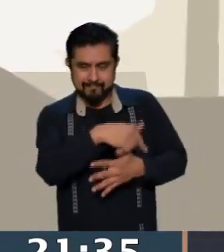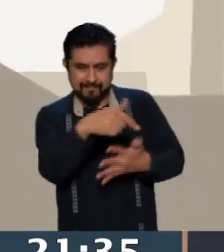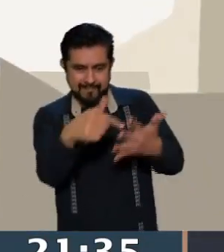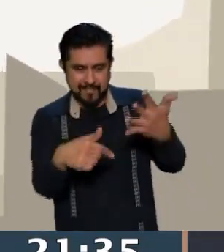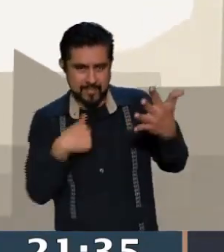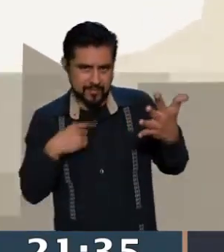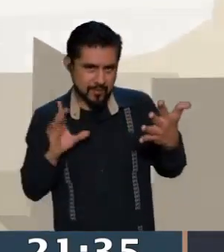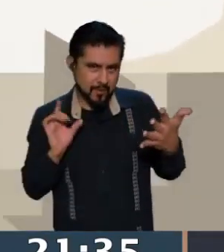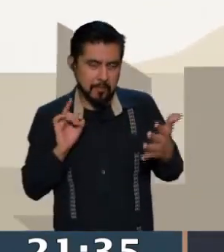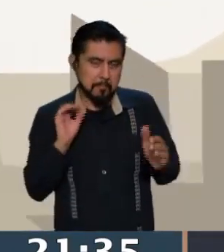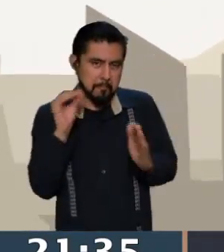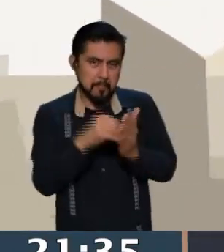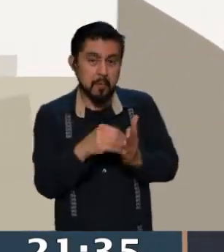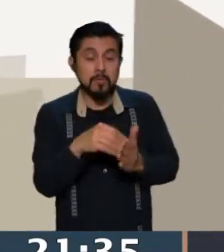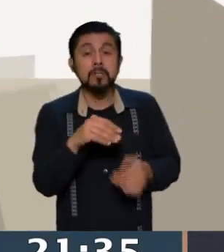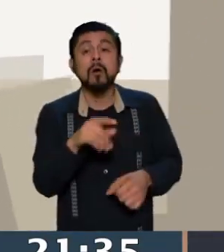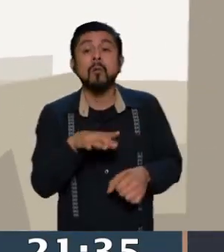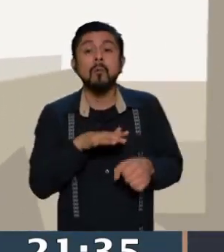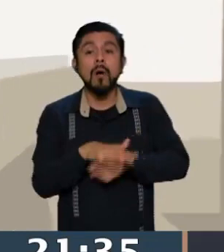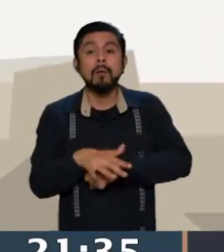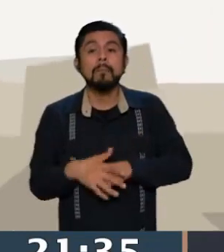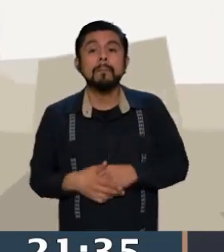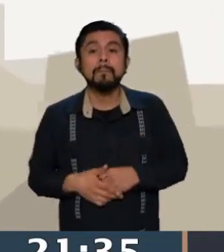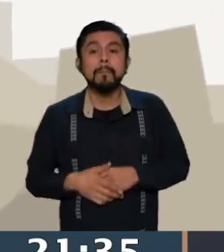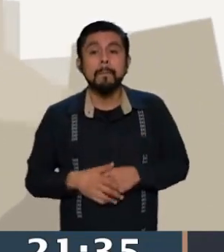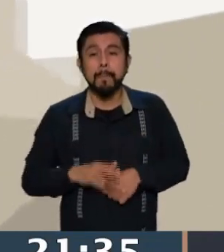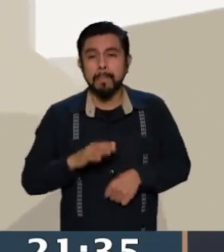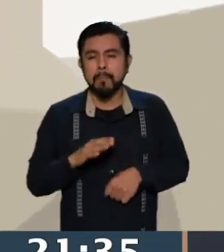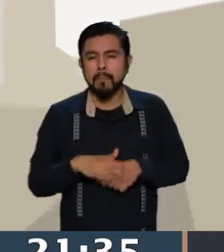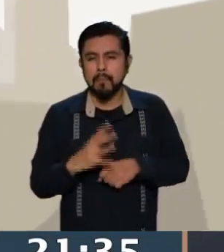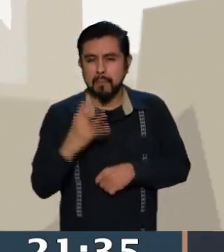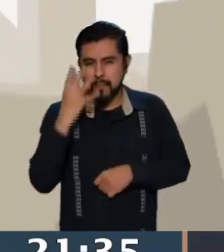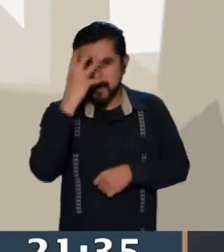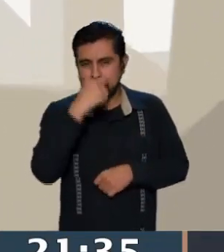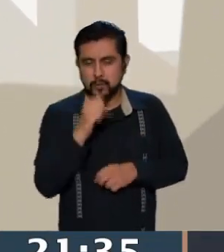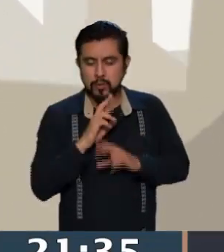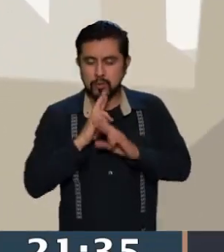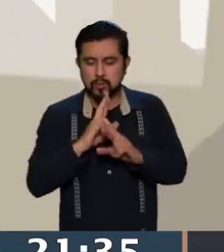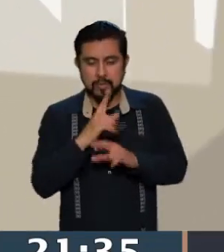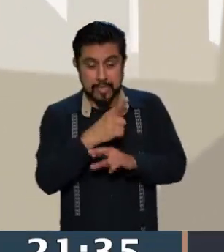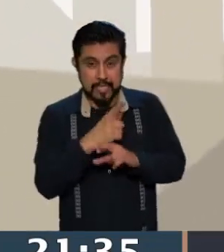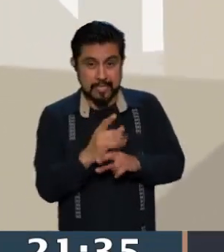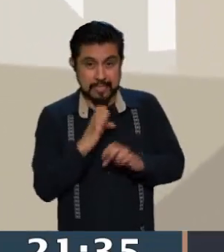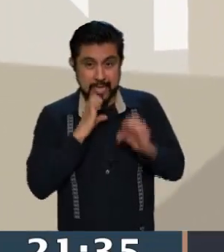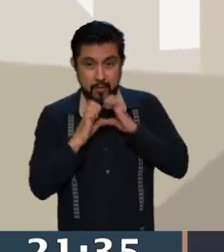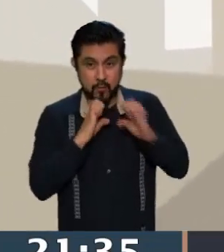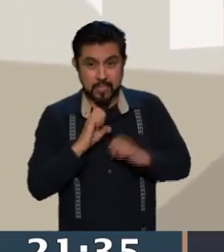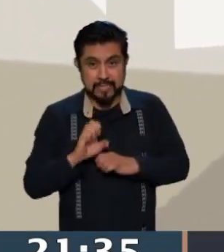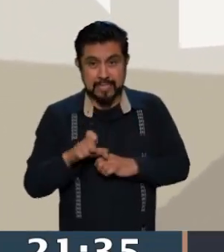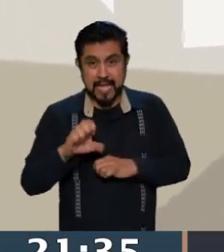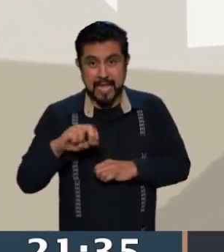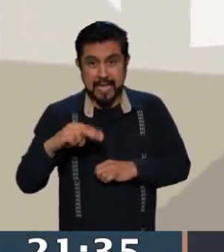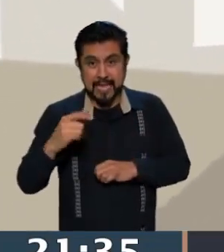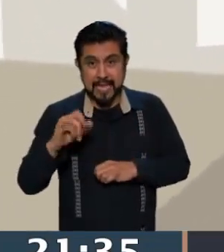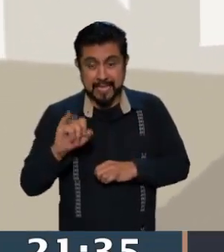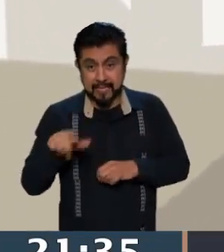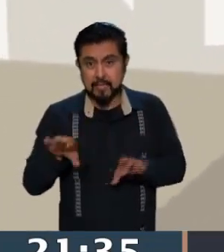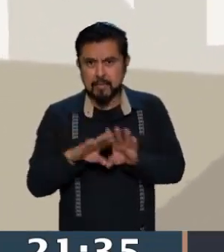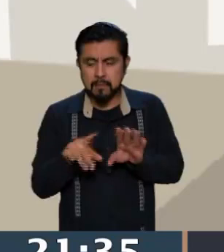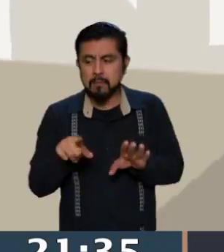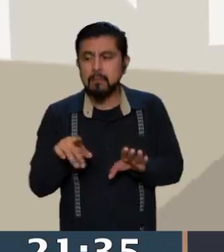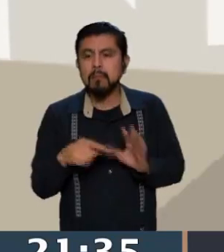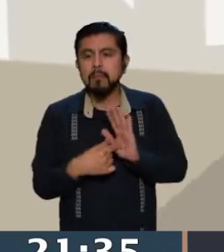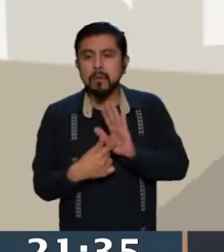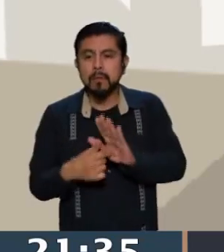primeras premisas, pero es que yo creo que lo más bonito de los resultados de esta encuesta, que están por discutirse y abrirse el